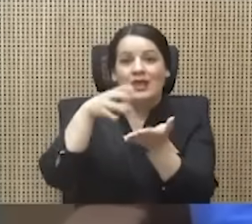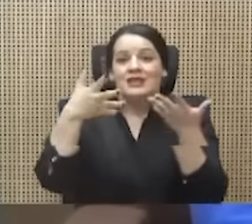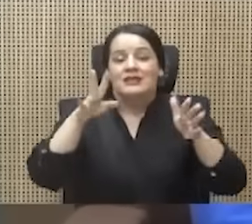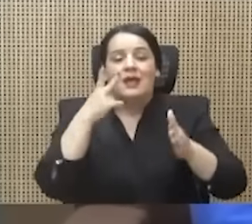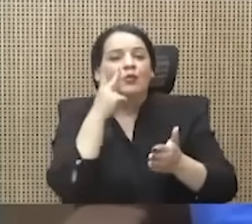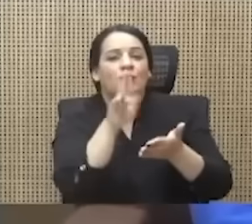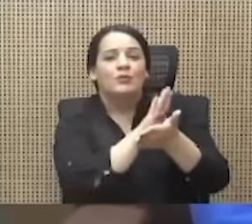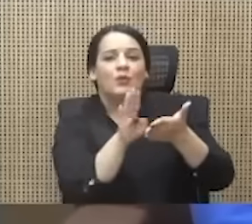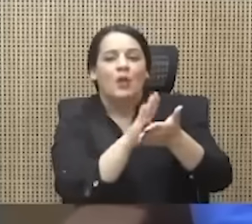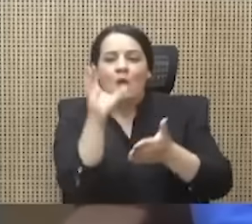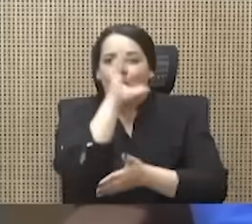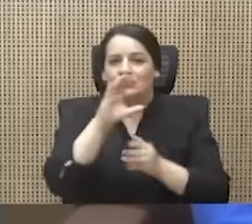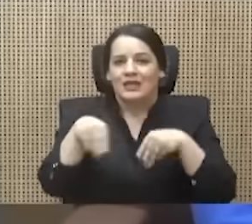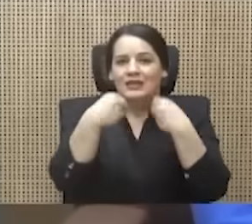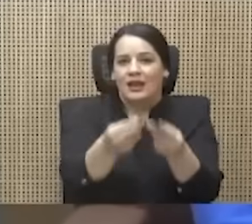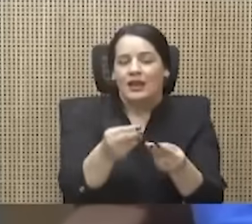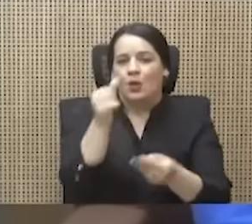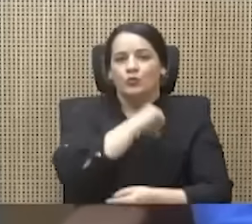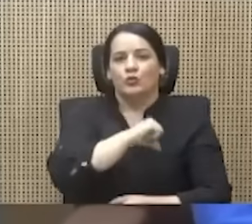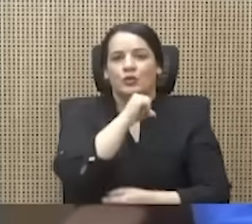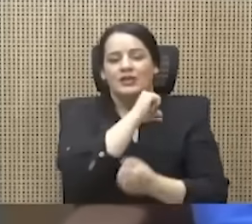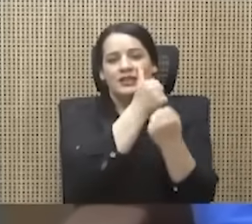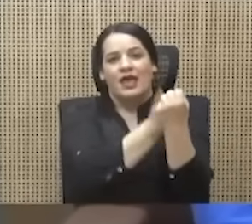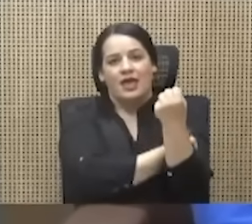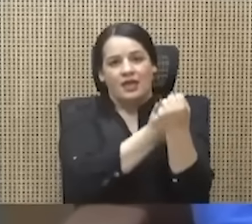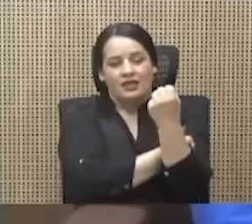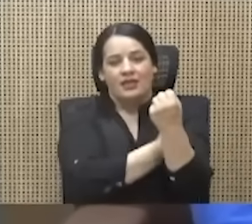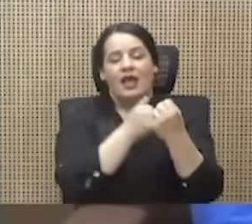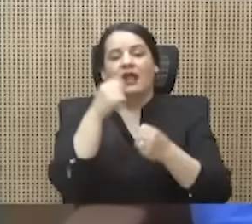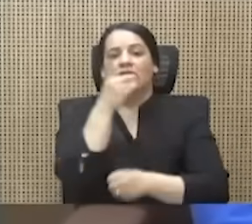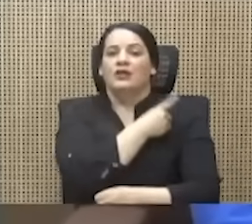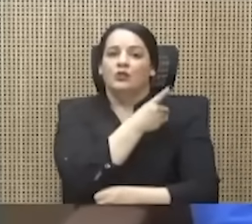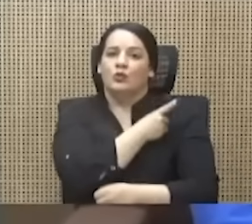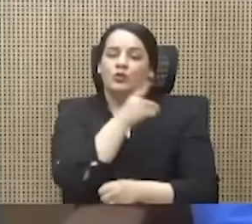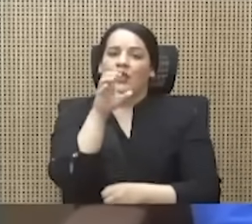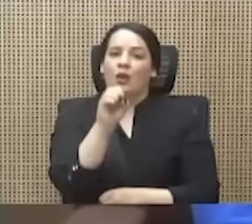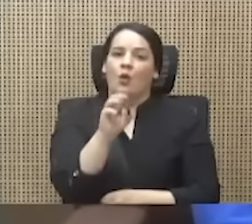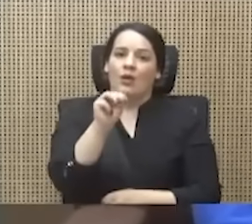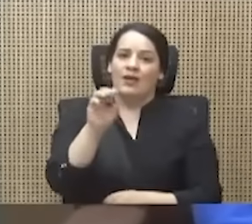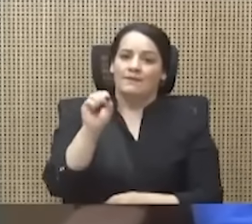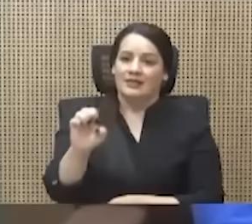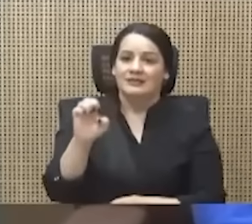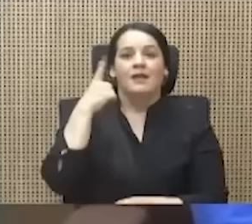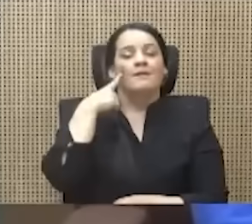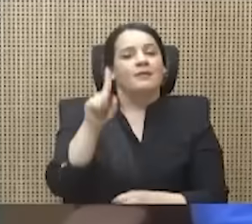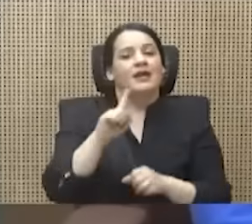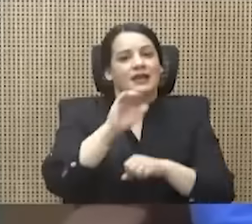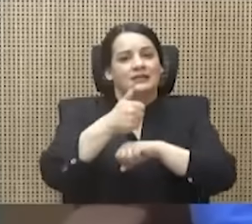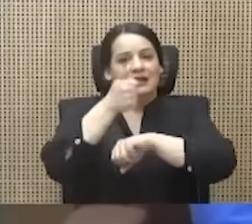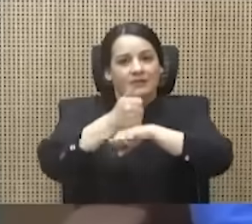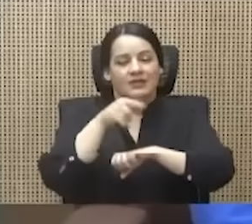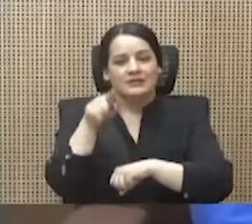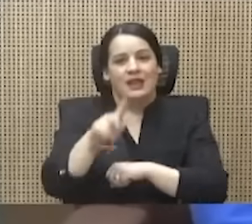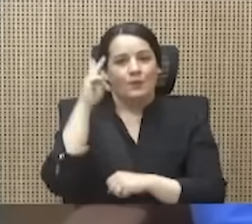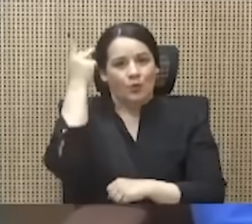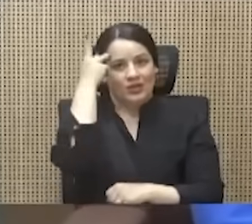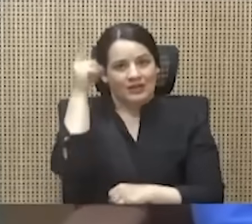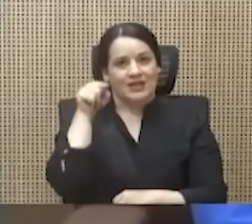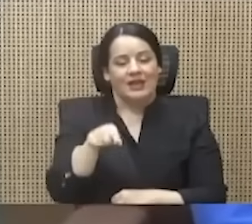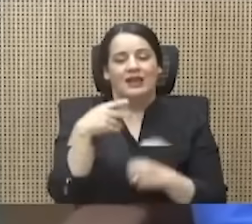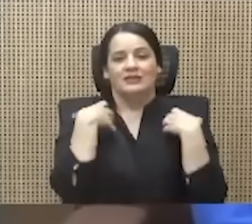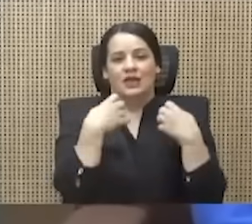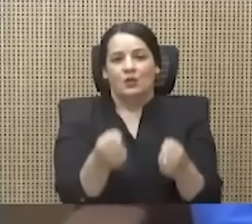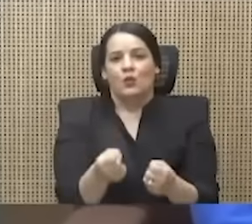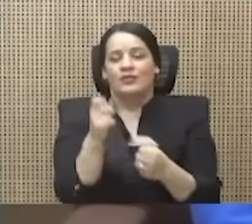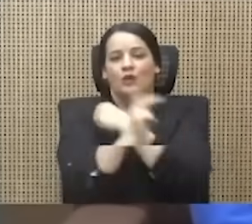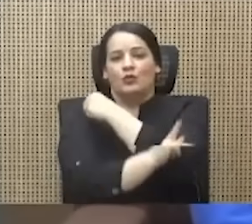darle autoridad suprema al director de la Organización Mundial de la Salud para que imponga el manejo de la política de salud sobre los Estados